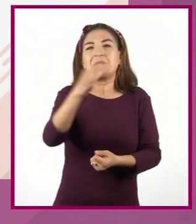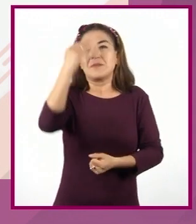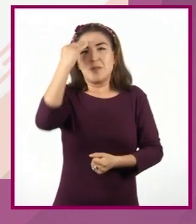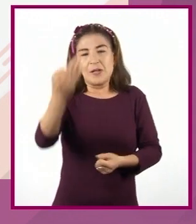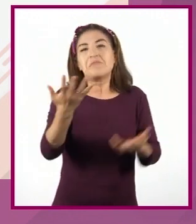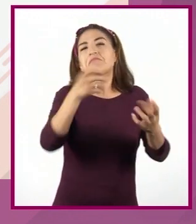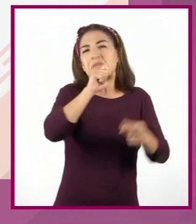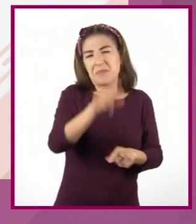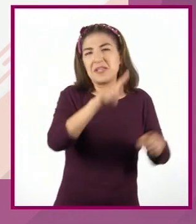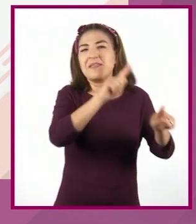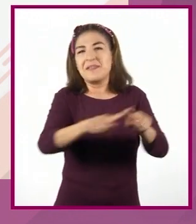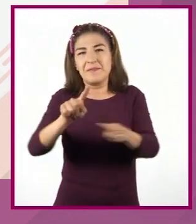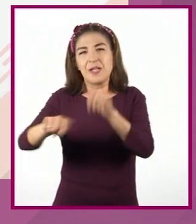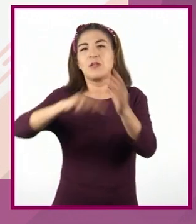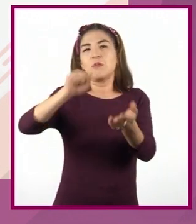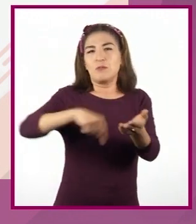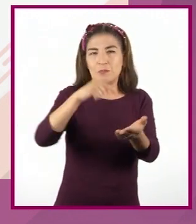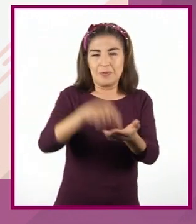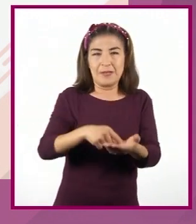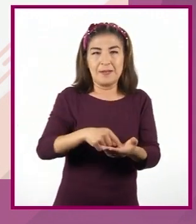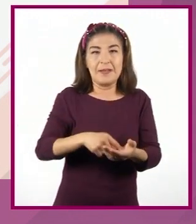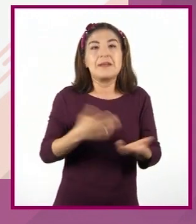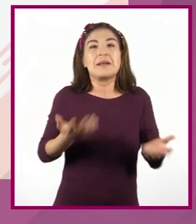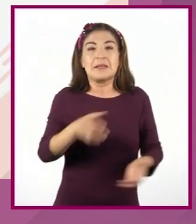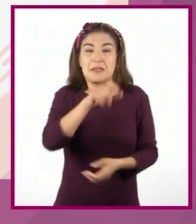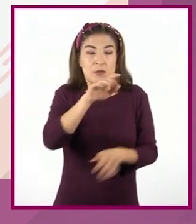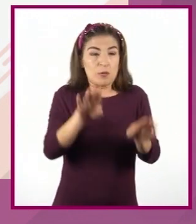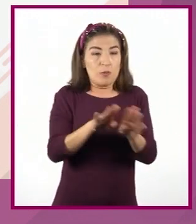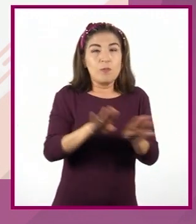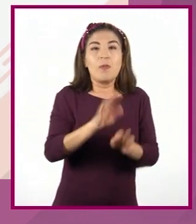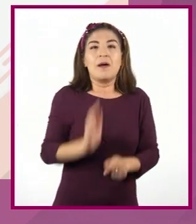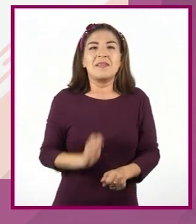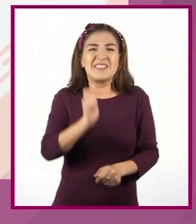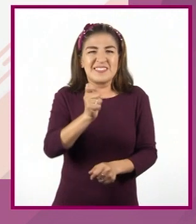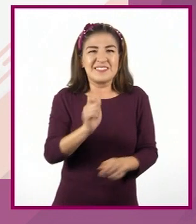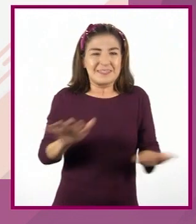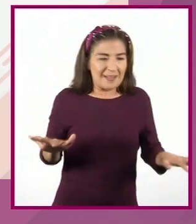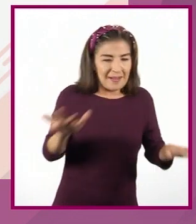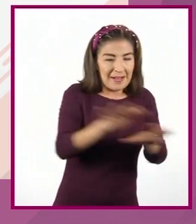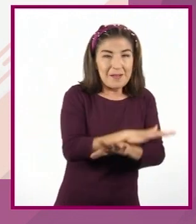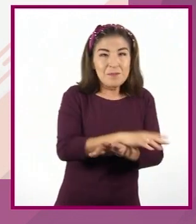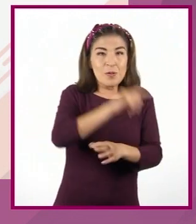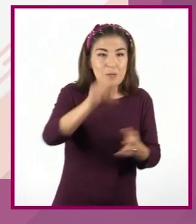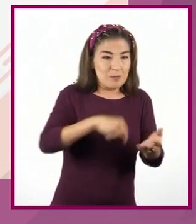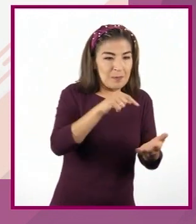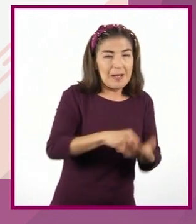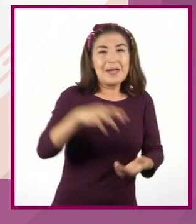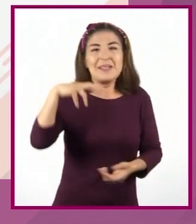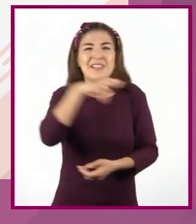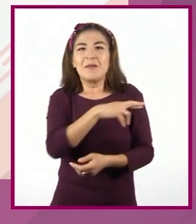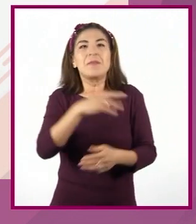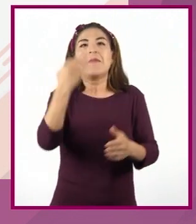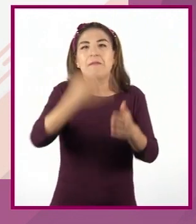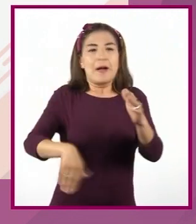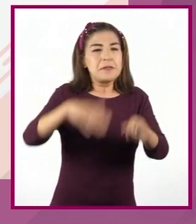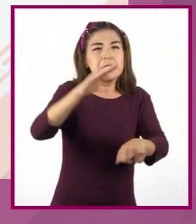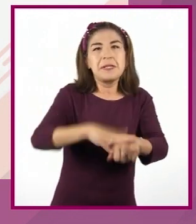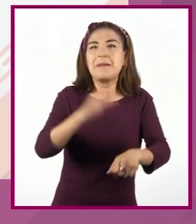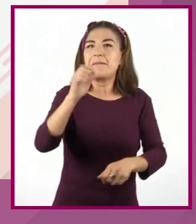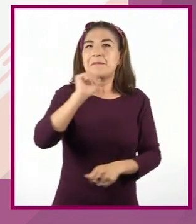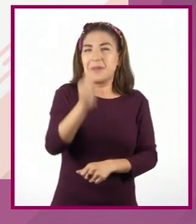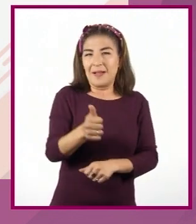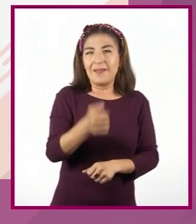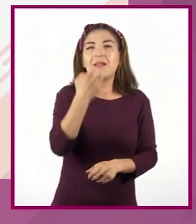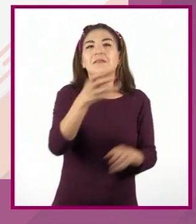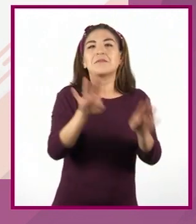distintos lugares. Permitir el cambio instantáneo de acciones o de lugares, sin advertencia, al interior